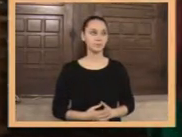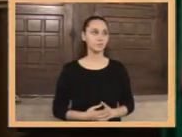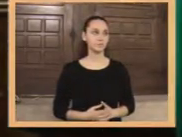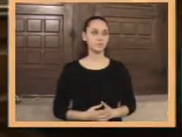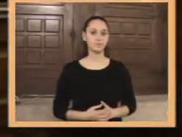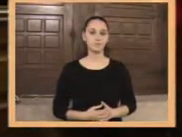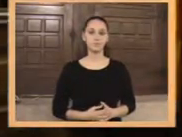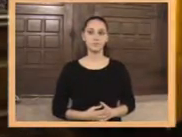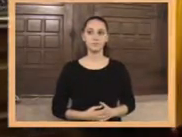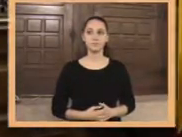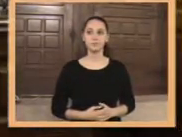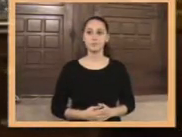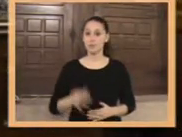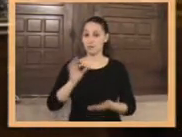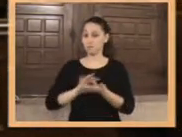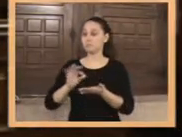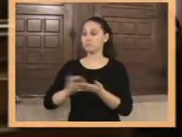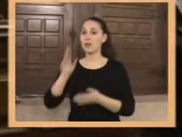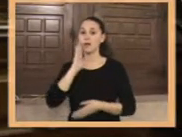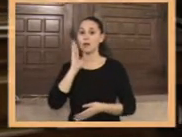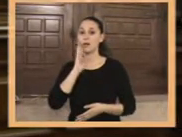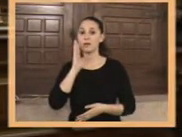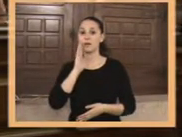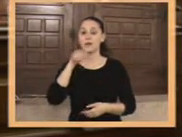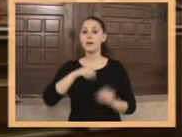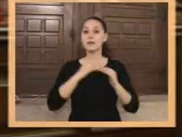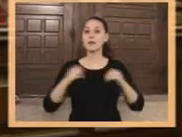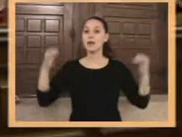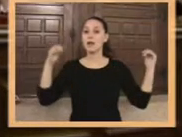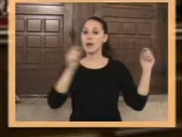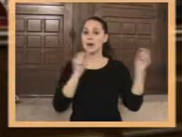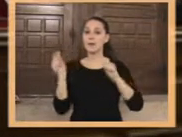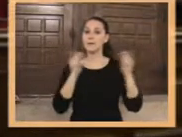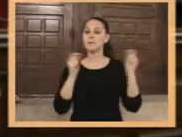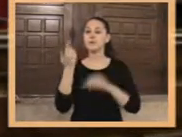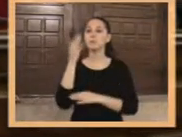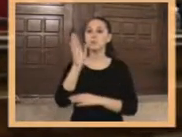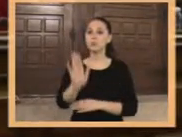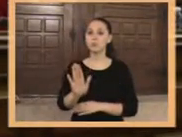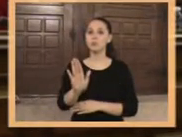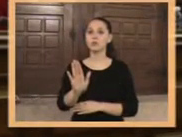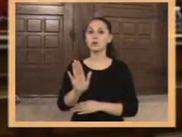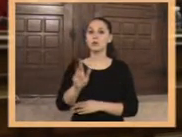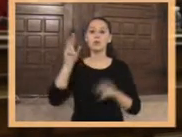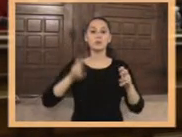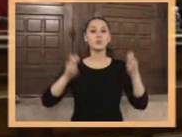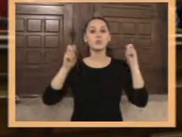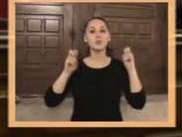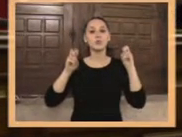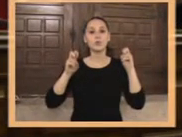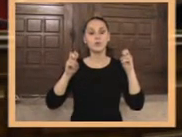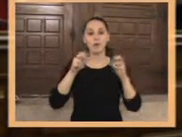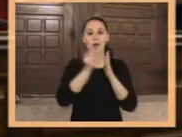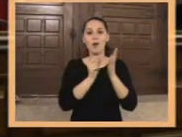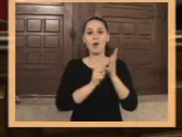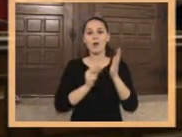Como bien ha dicho el secretario, traemos al Pleno una propuesta de nueva ordenanza municipal reguladora de la venta fuera